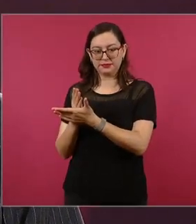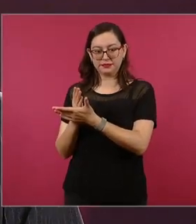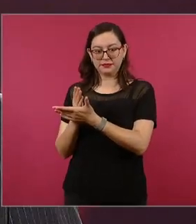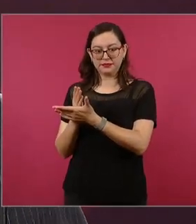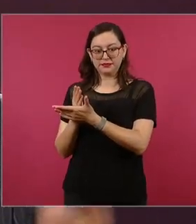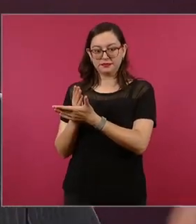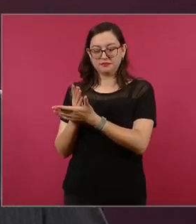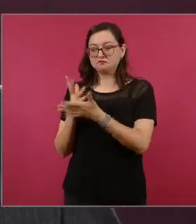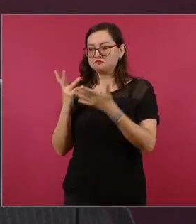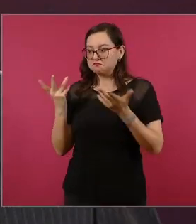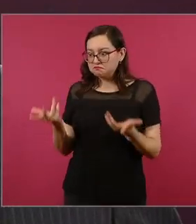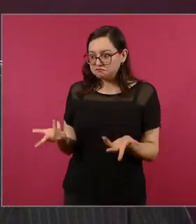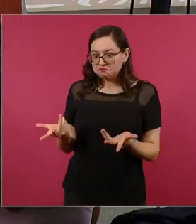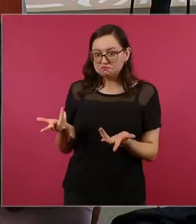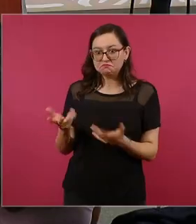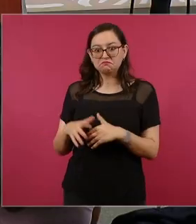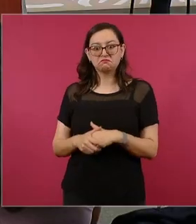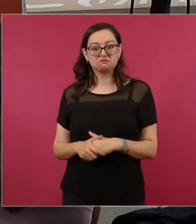No hemos tenido